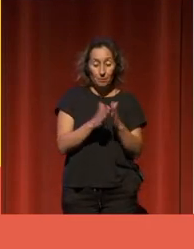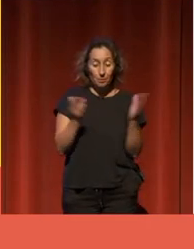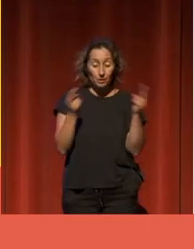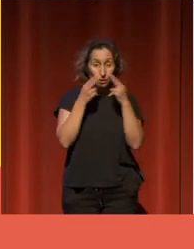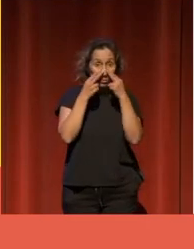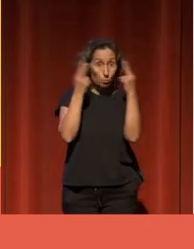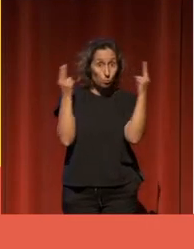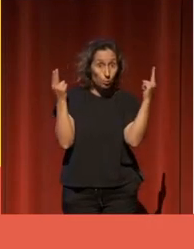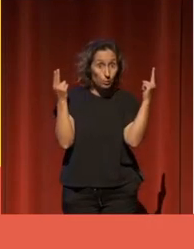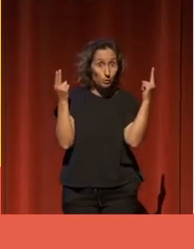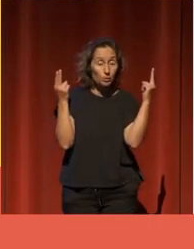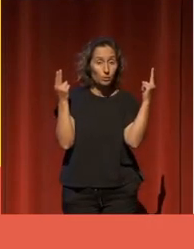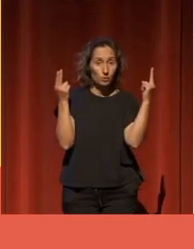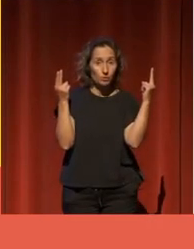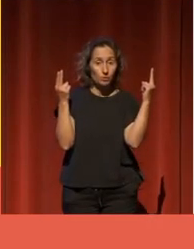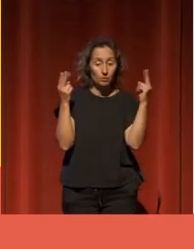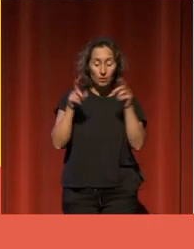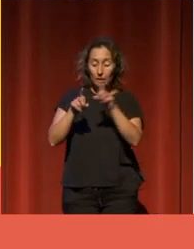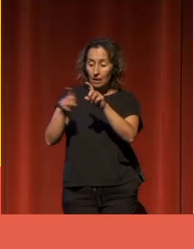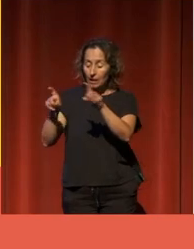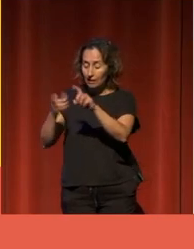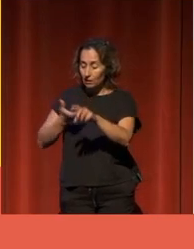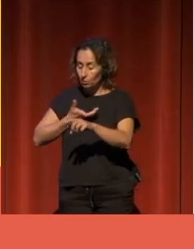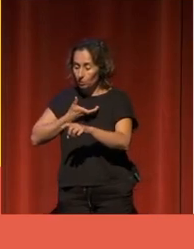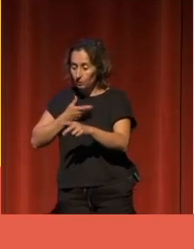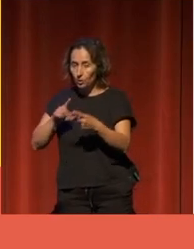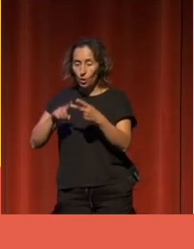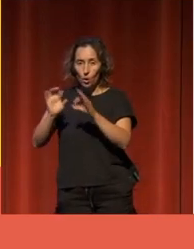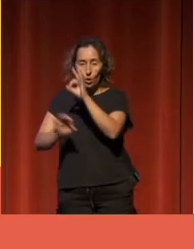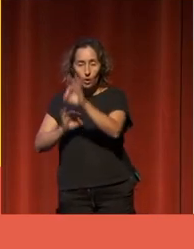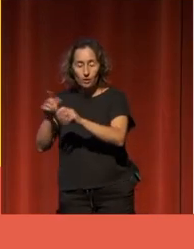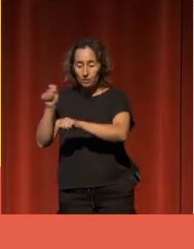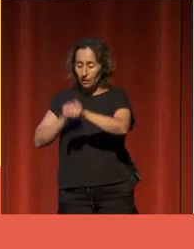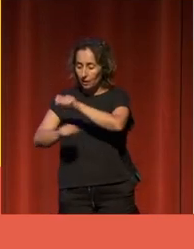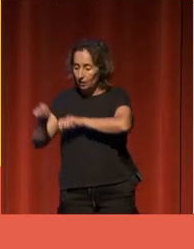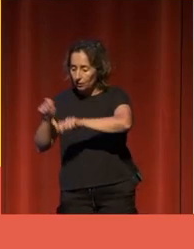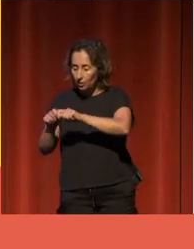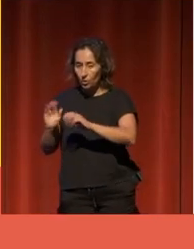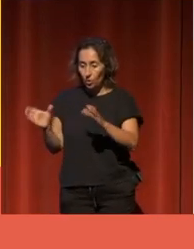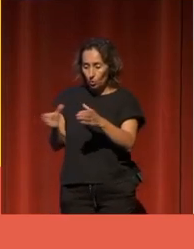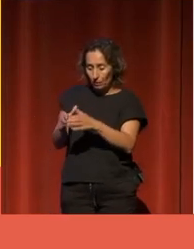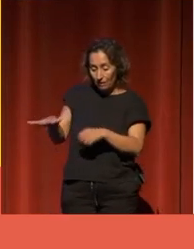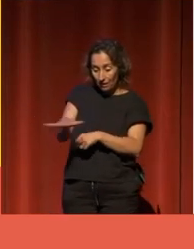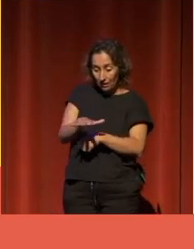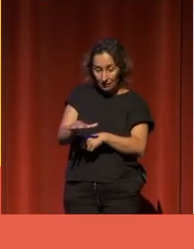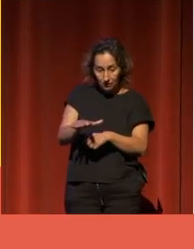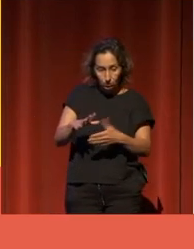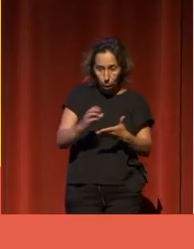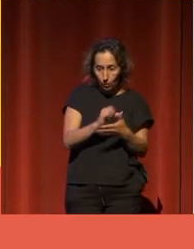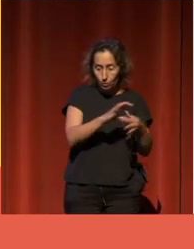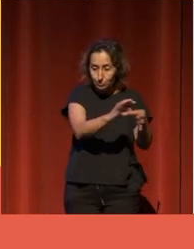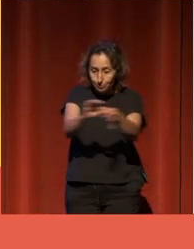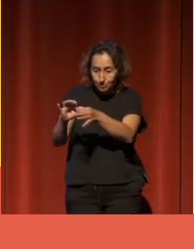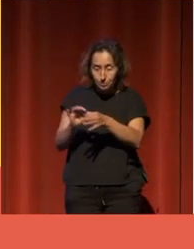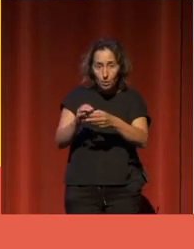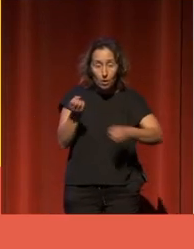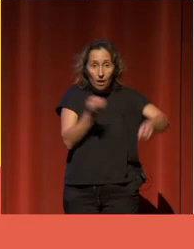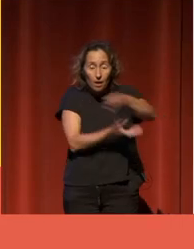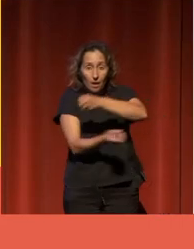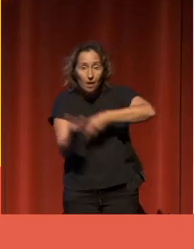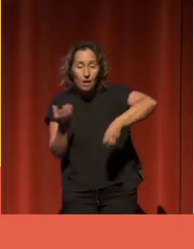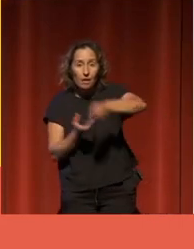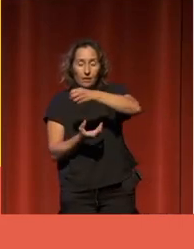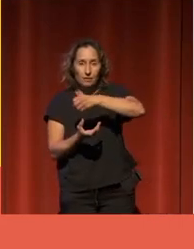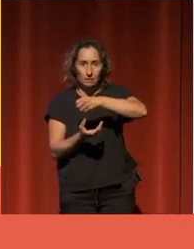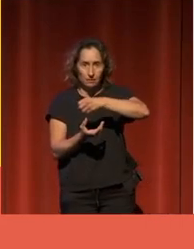públicas cooperan con otras agentes municipales aones asociaciones y comunidades locales Tenemos los mejores